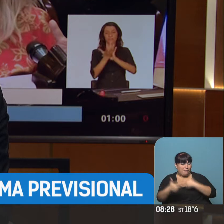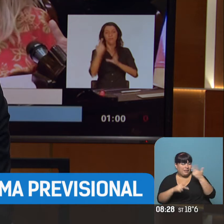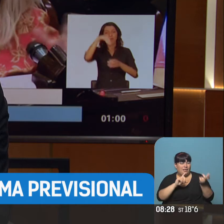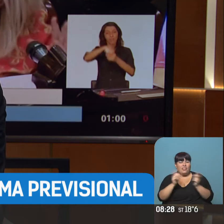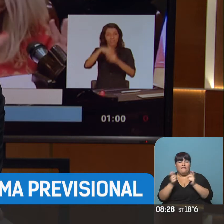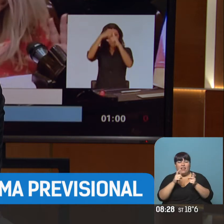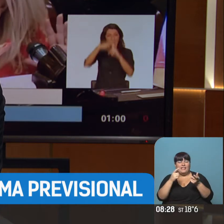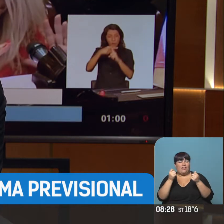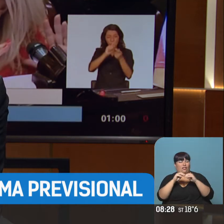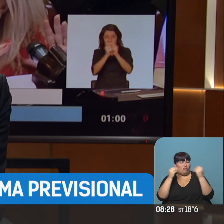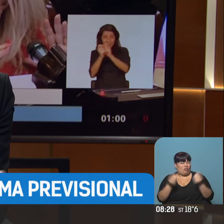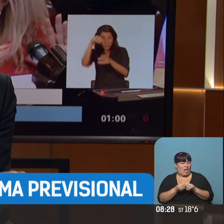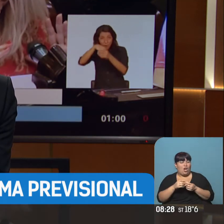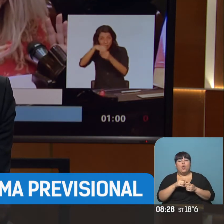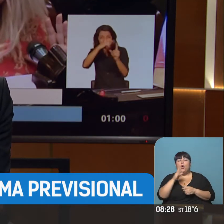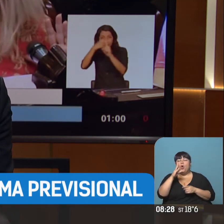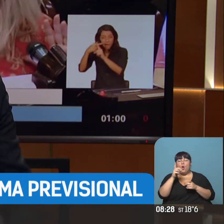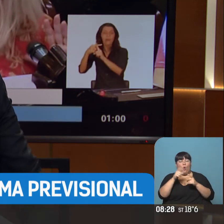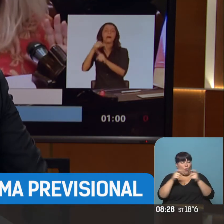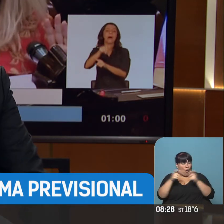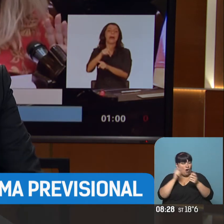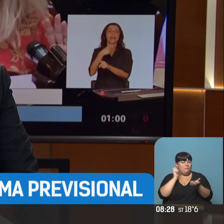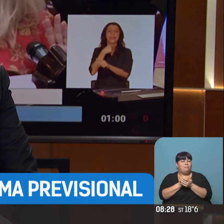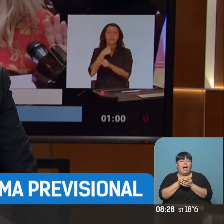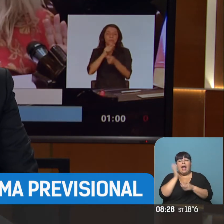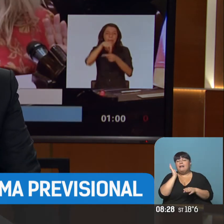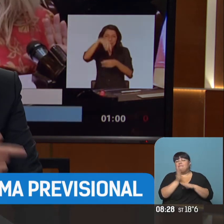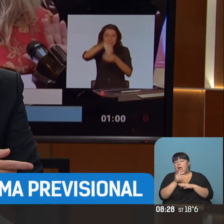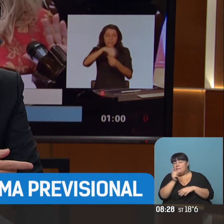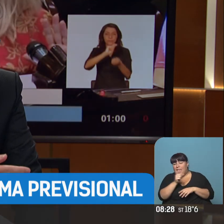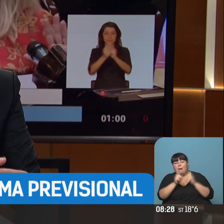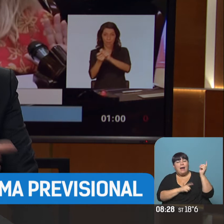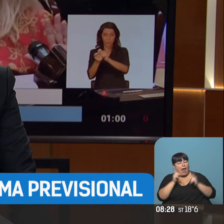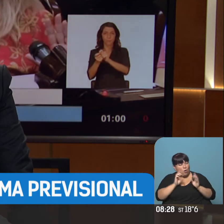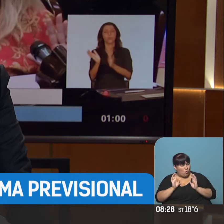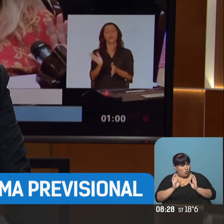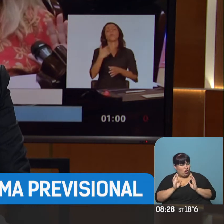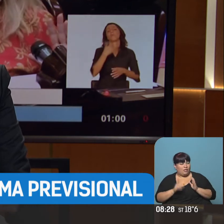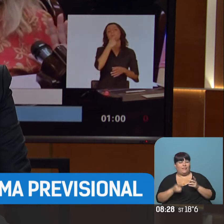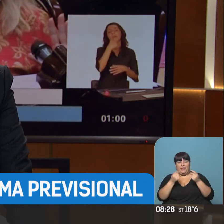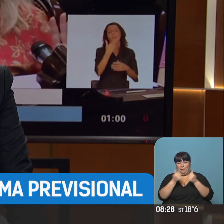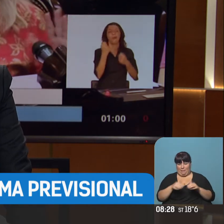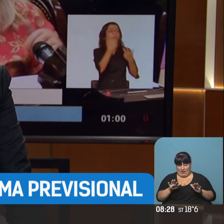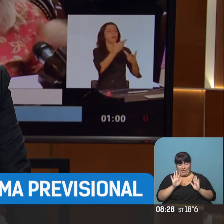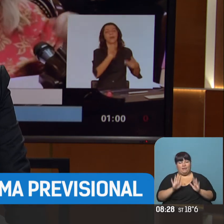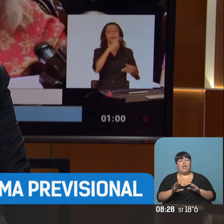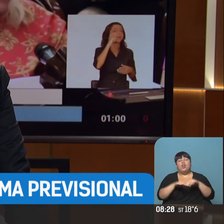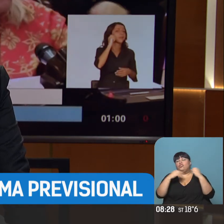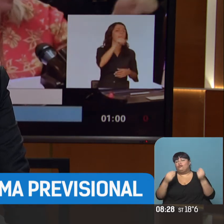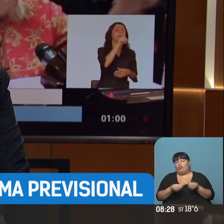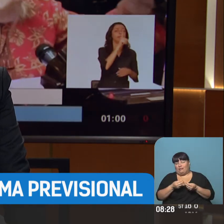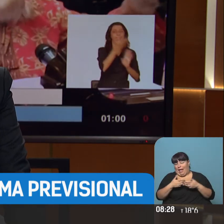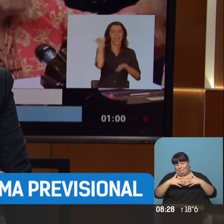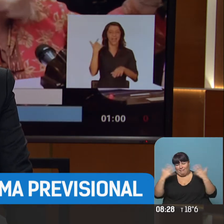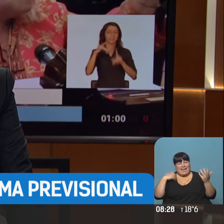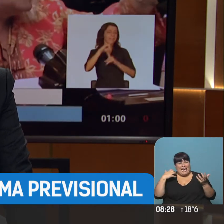desfasaje con la fórmula. El bono cubriría un pedacito, sí, para algunos, listo, de la pérdida. Bien. A ver, en números muy